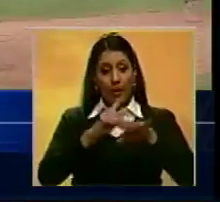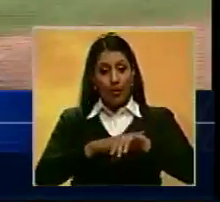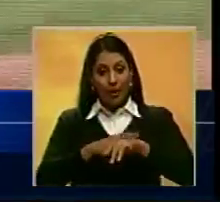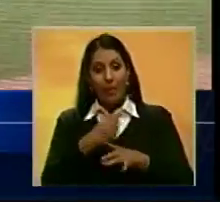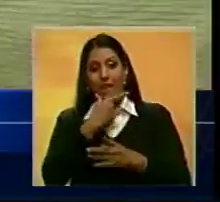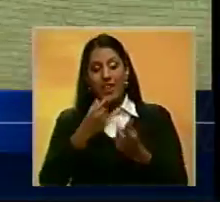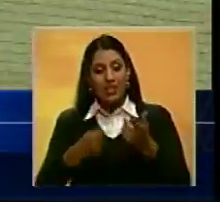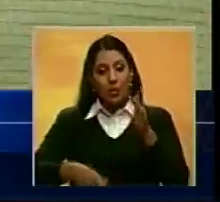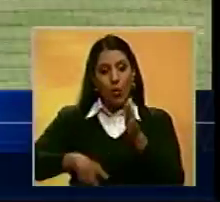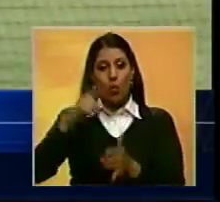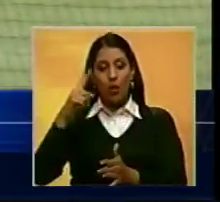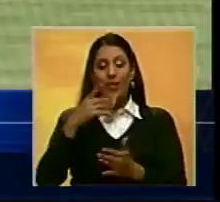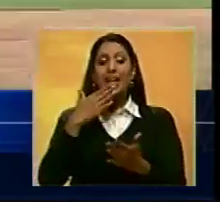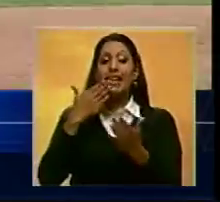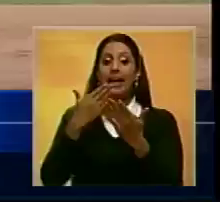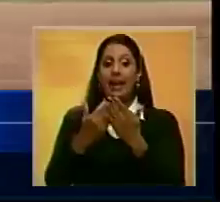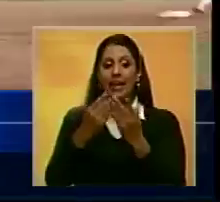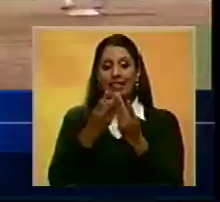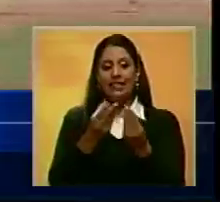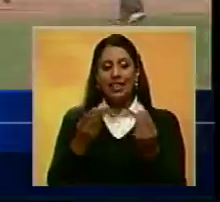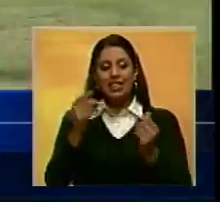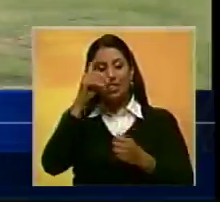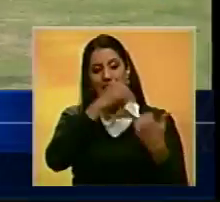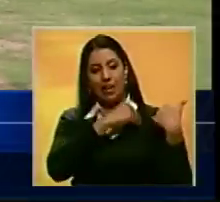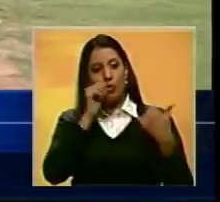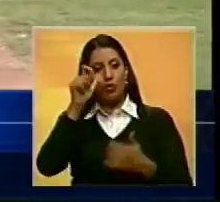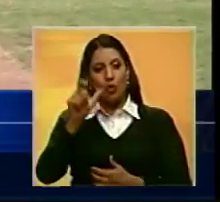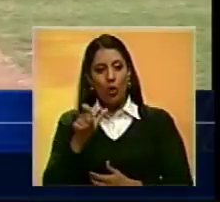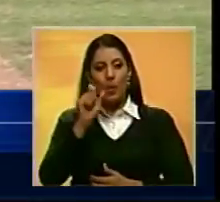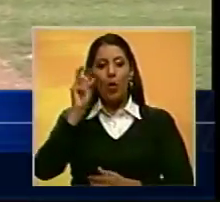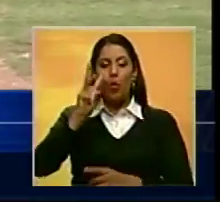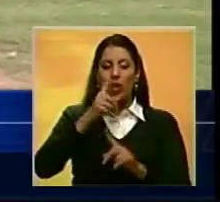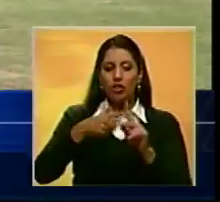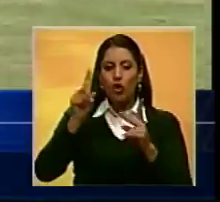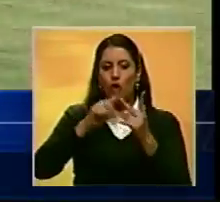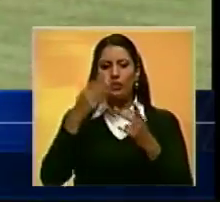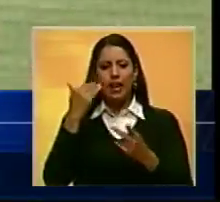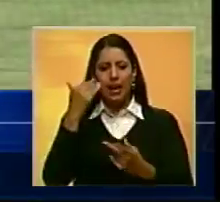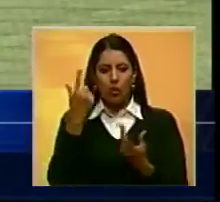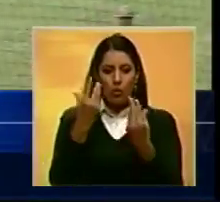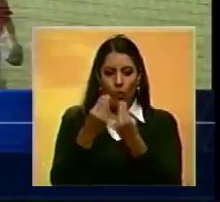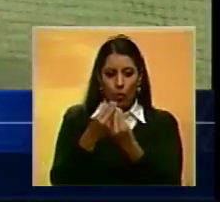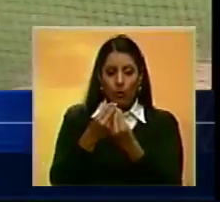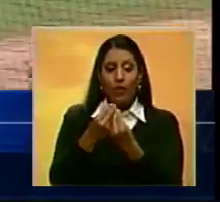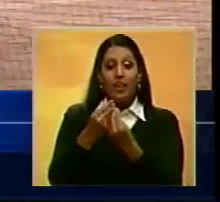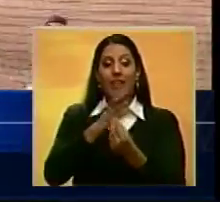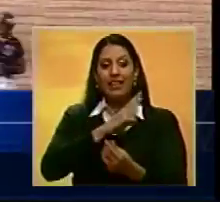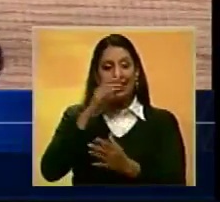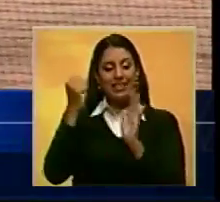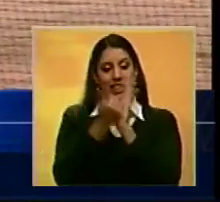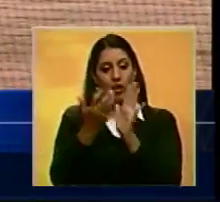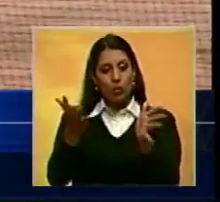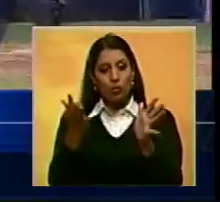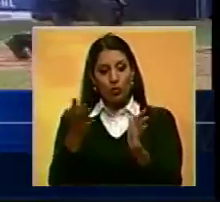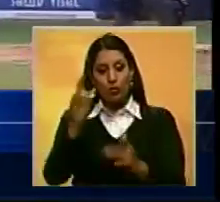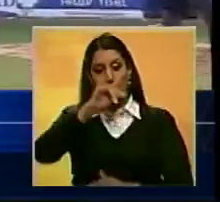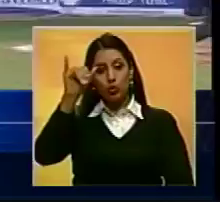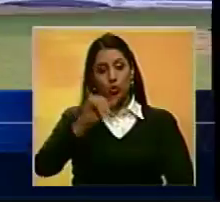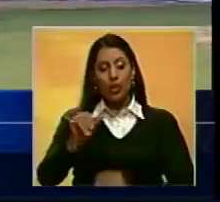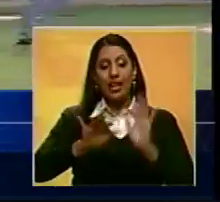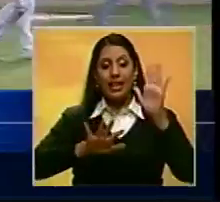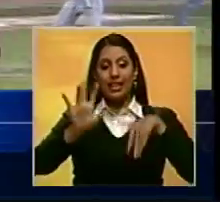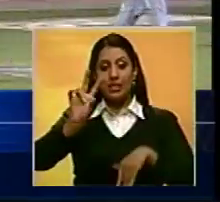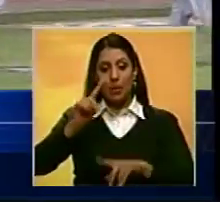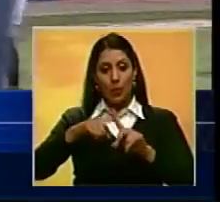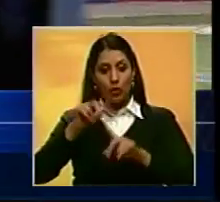forma definitiva, gracias a un sencillo productor de Wilson García y un doblete de Carlos Colmenares, que sellaron el triunfo de Zulia